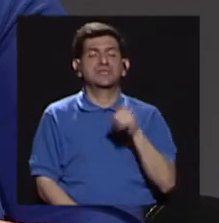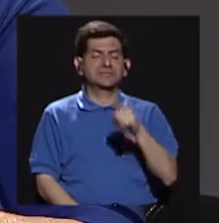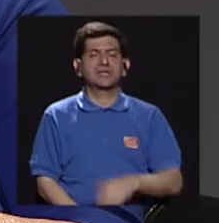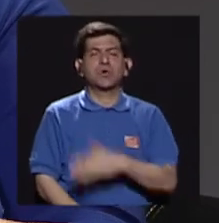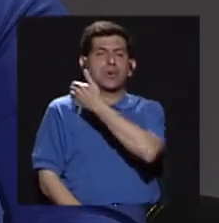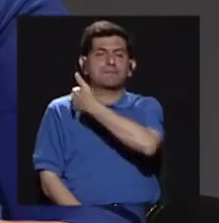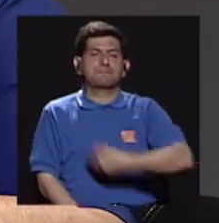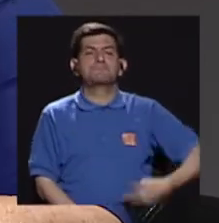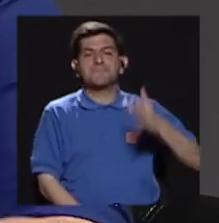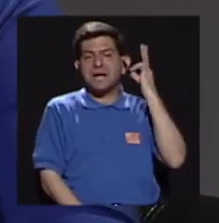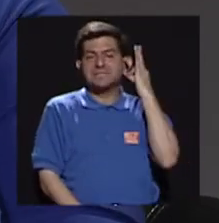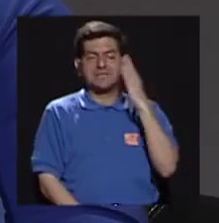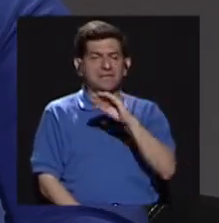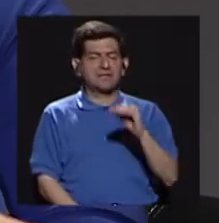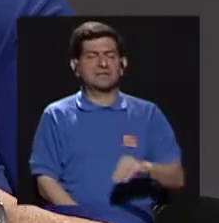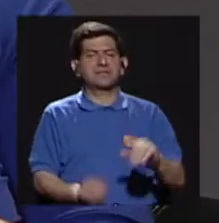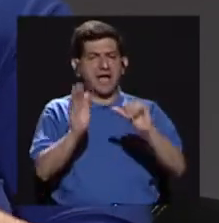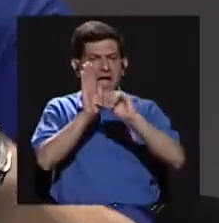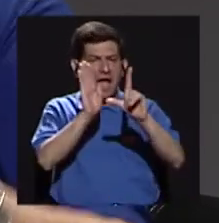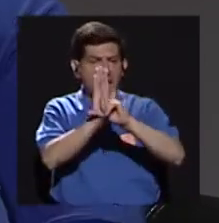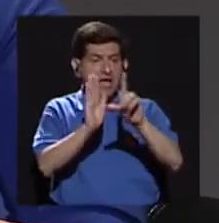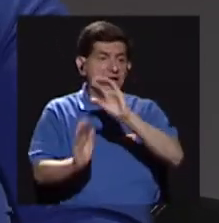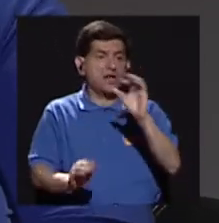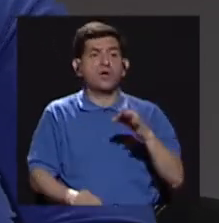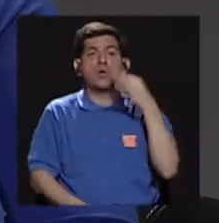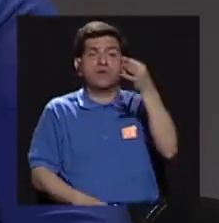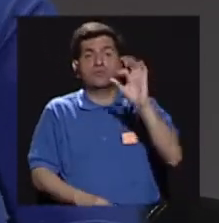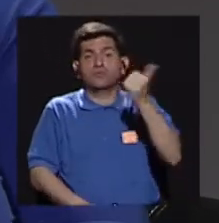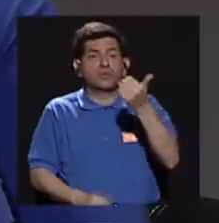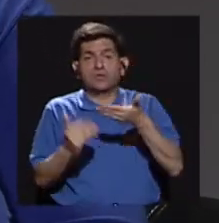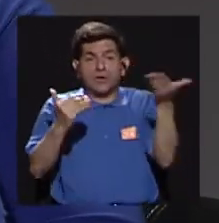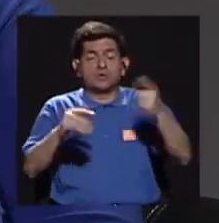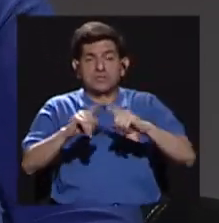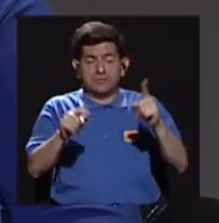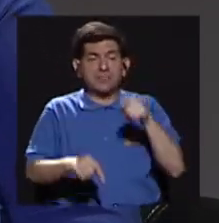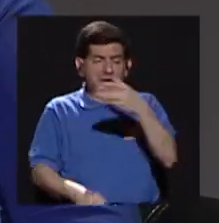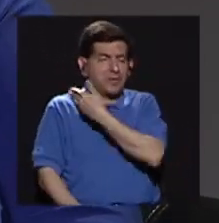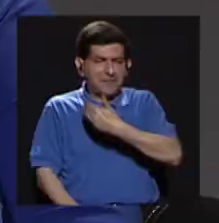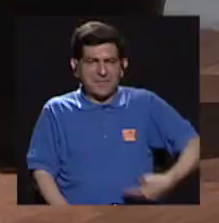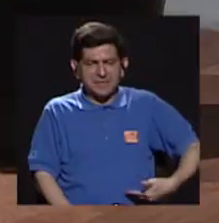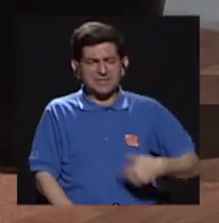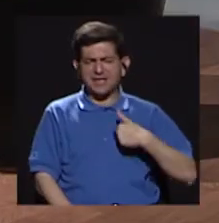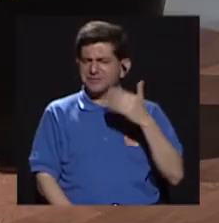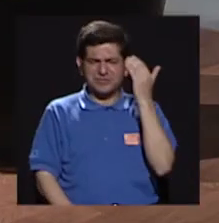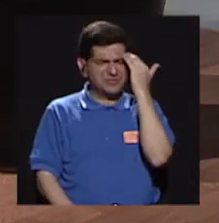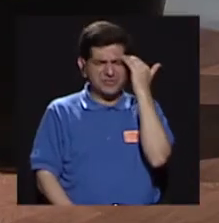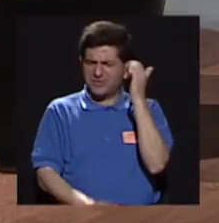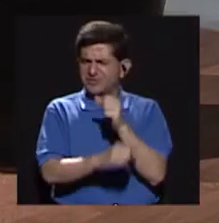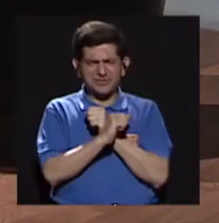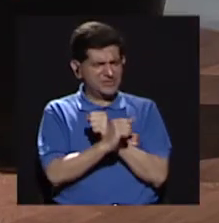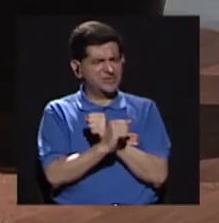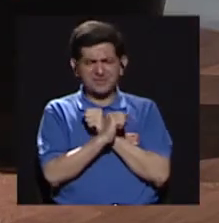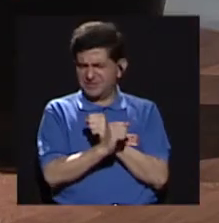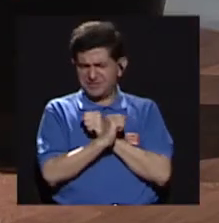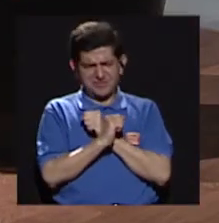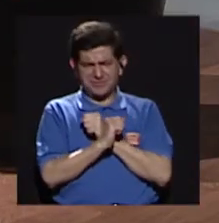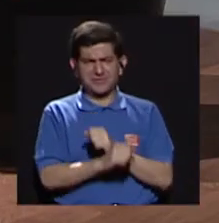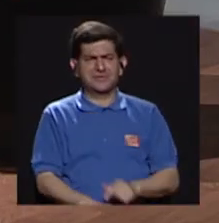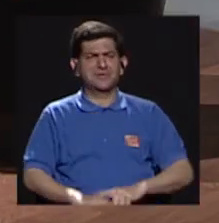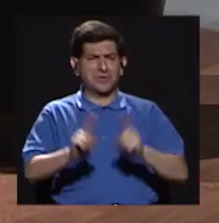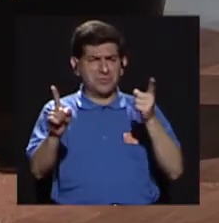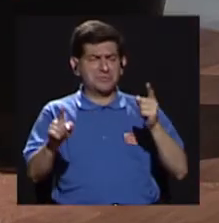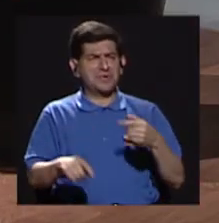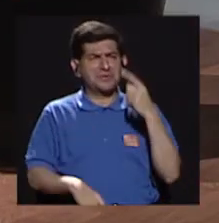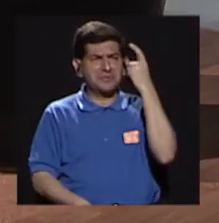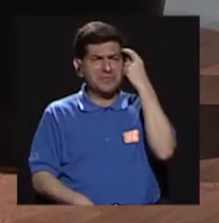presidenta o de la asamblea legislativa o de algo pero ser presidente yo yo no estoy tan seguro ya pero pero pero a lo que voy